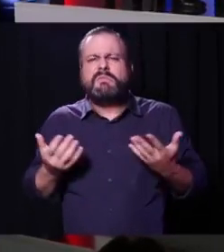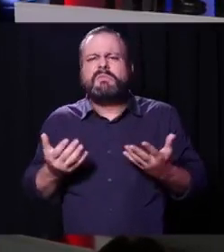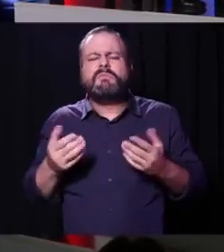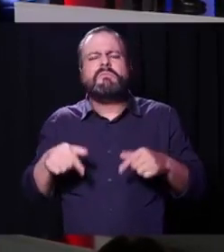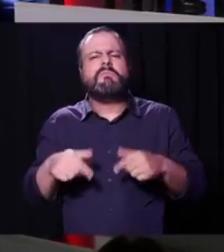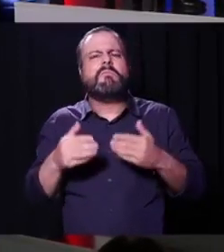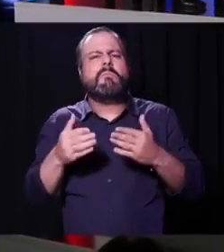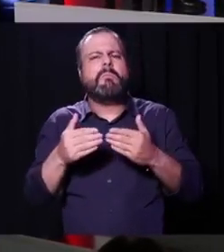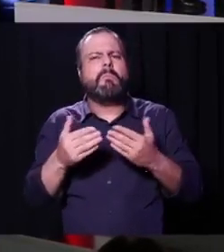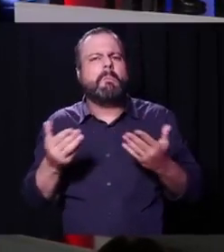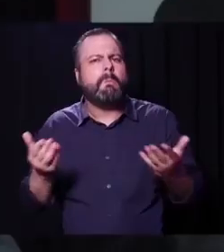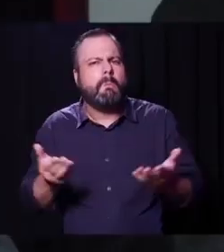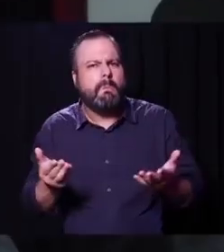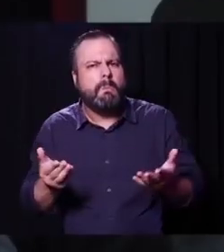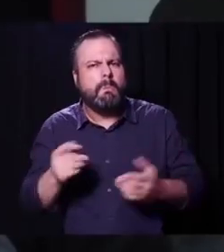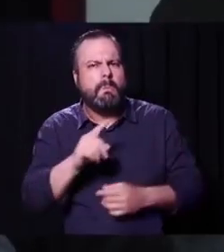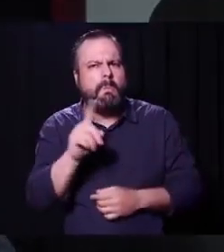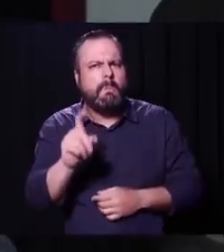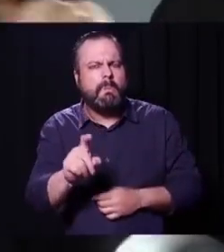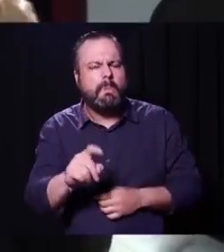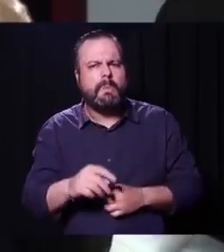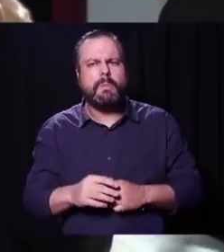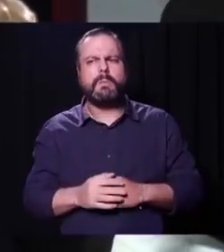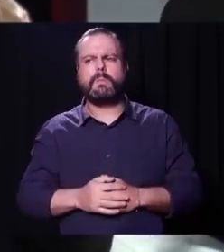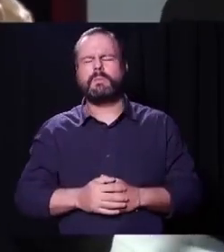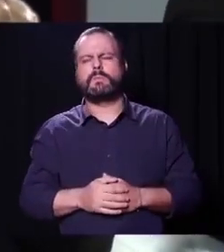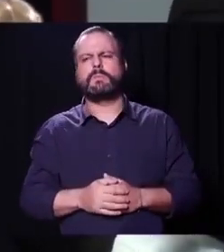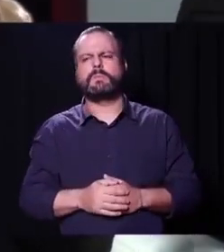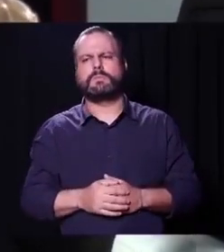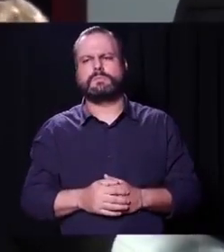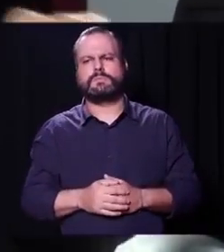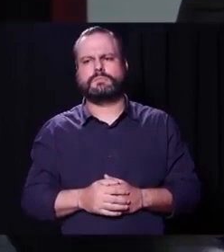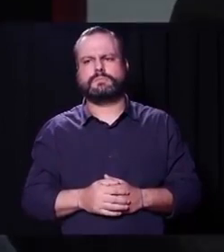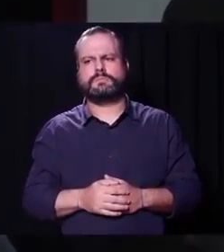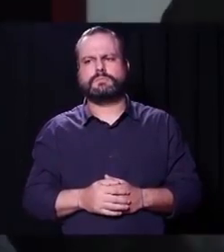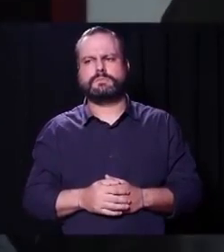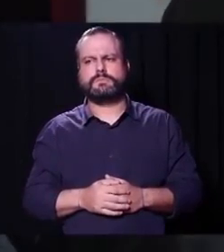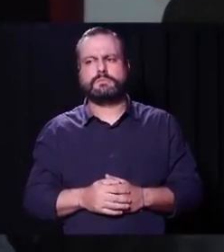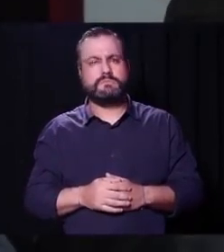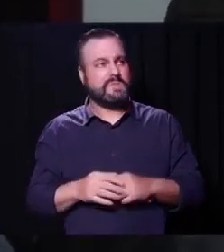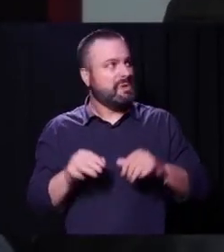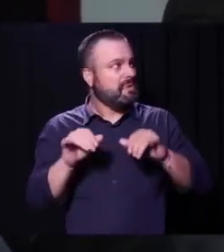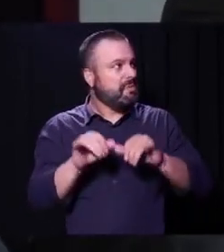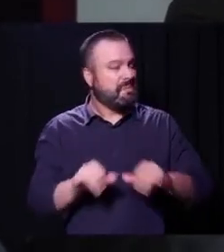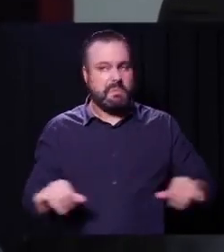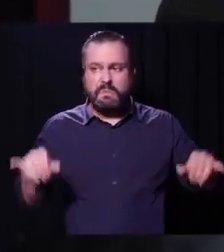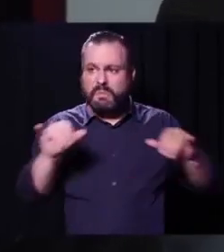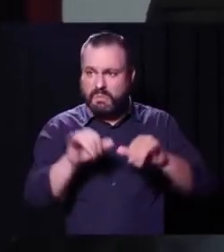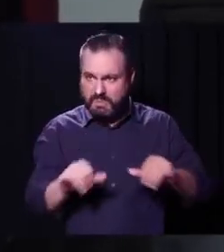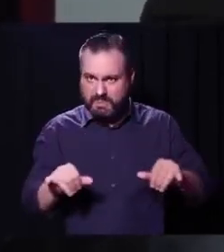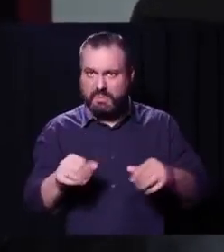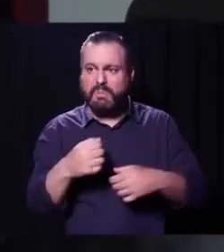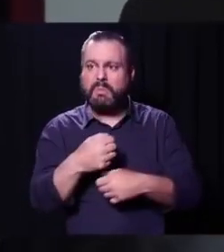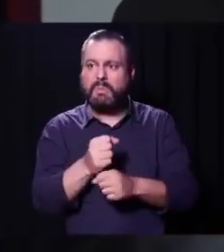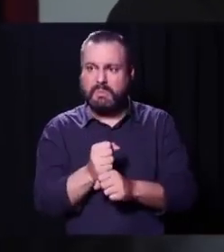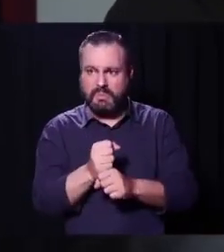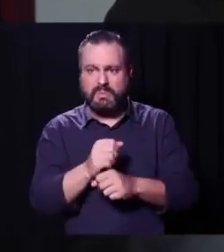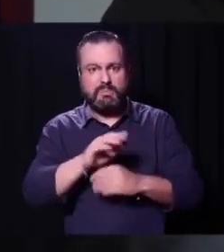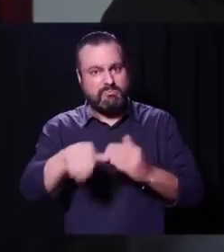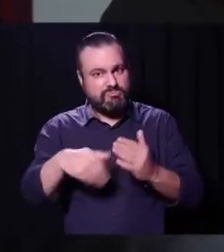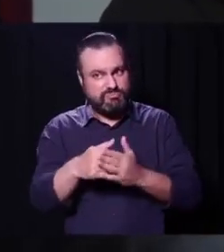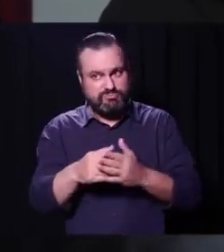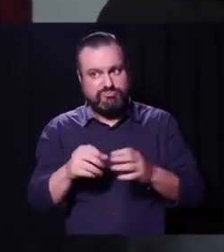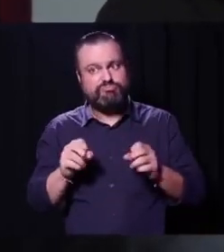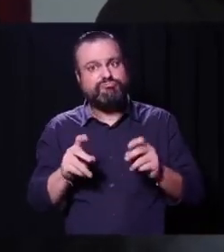profesionales, es de desigualdad, porque hay, por el mismo trabajo de un hombre, cobran el 60% de lo que cobra